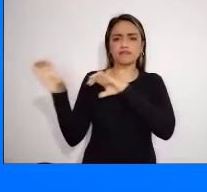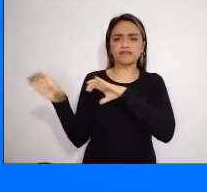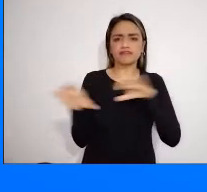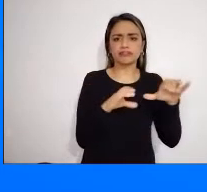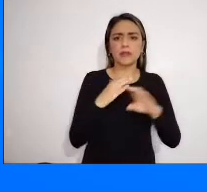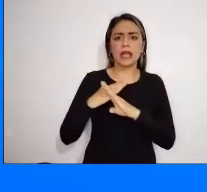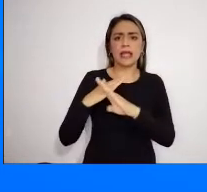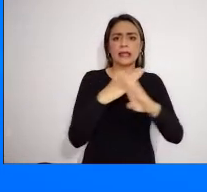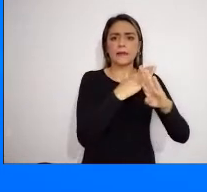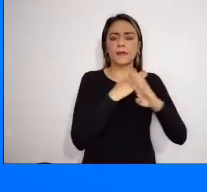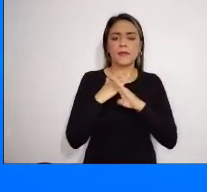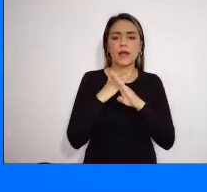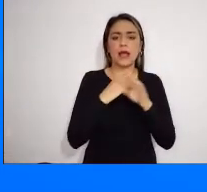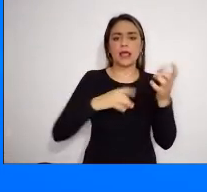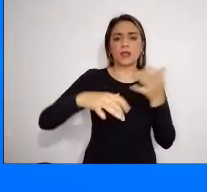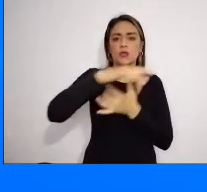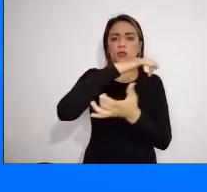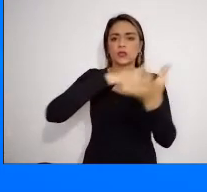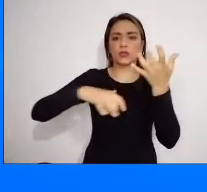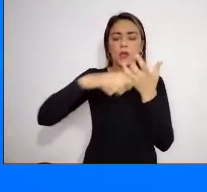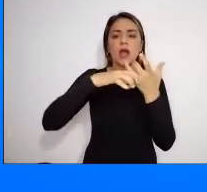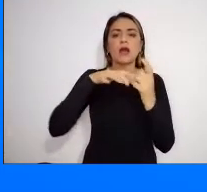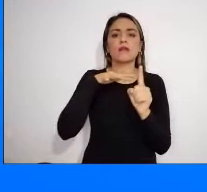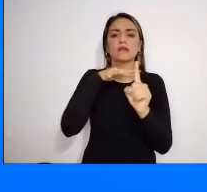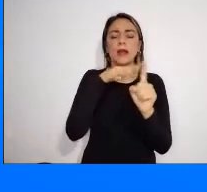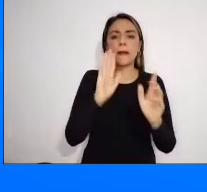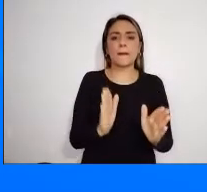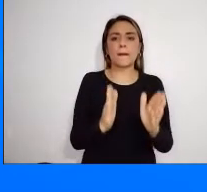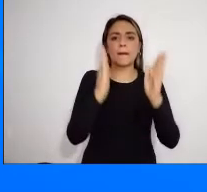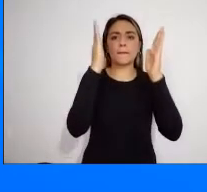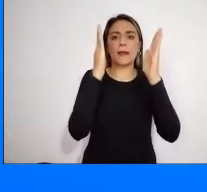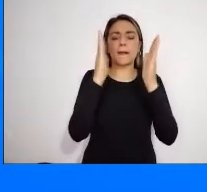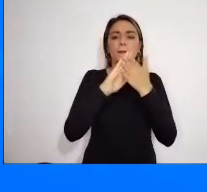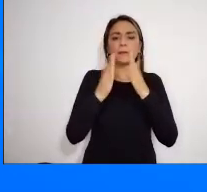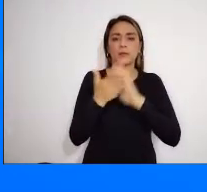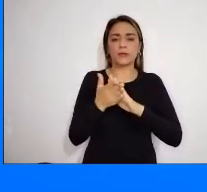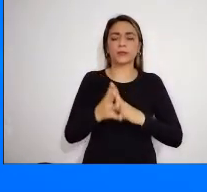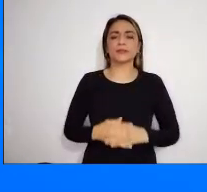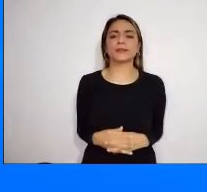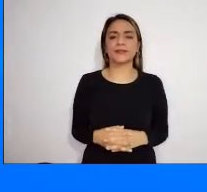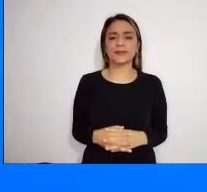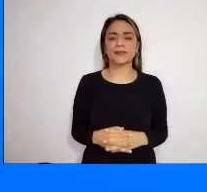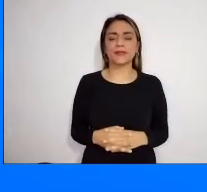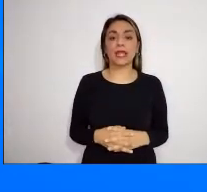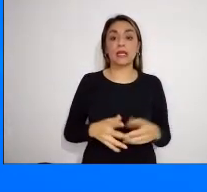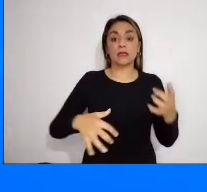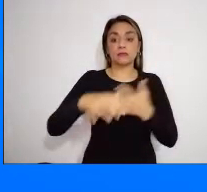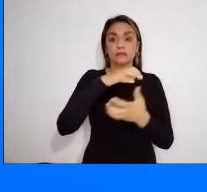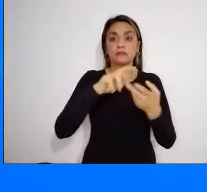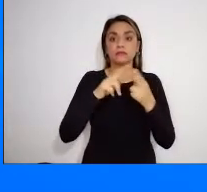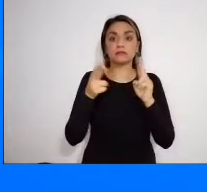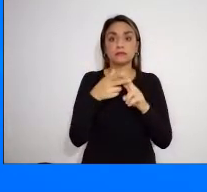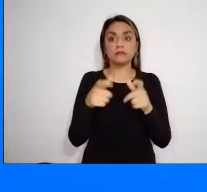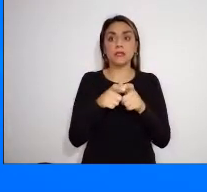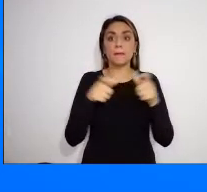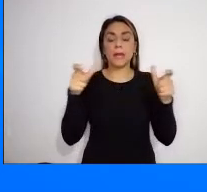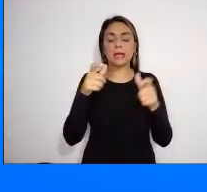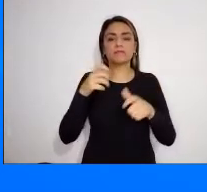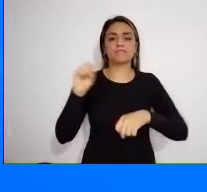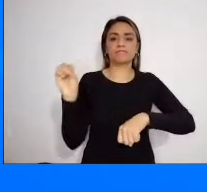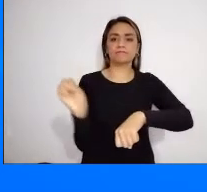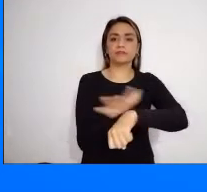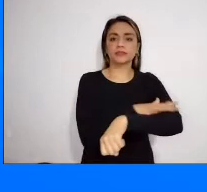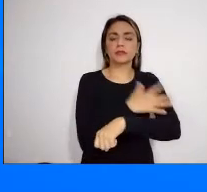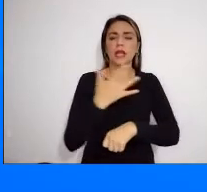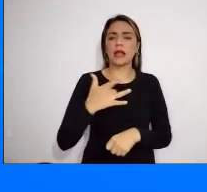proteger la integridad del ecosistema y fomentar el bienestar de la comunidad local. El ecoturismo incrementa la sensibilización